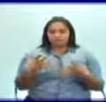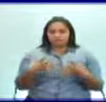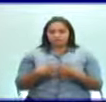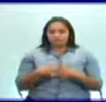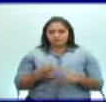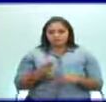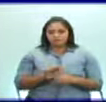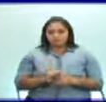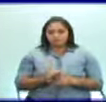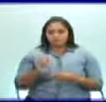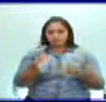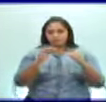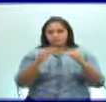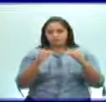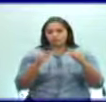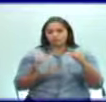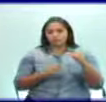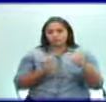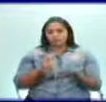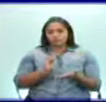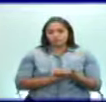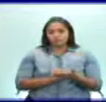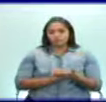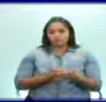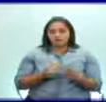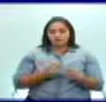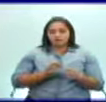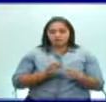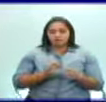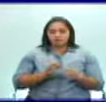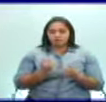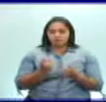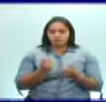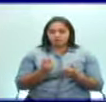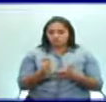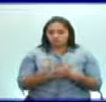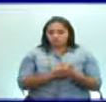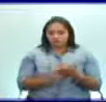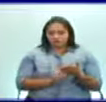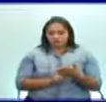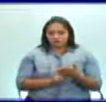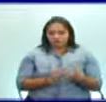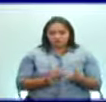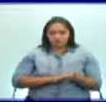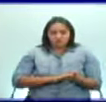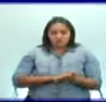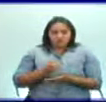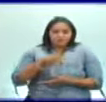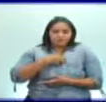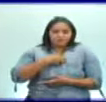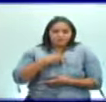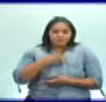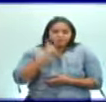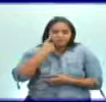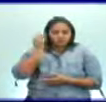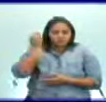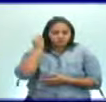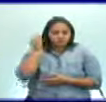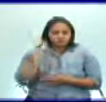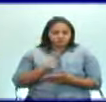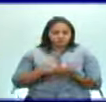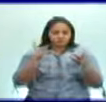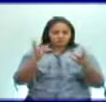y representar la función. Esto no hace falta copiarlo, solamente quiero que sepan que se puede utilizar el ploteo de